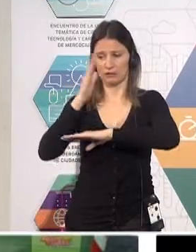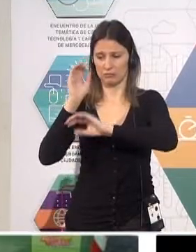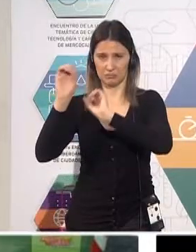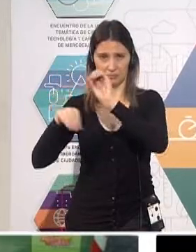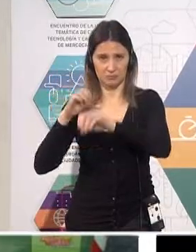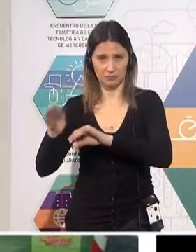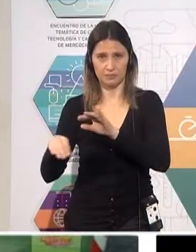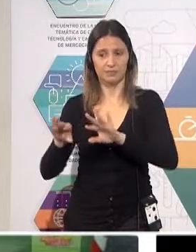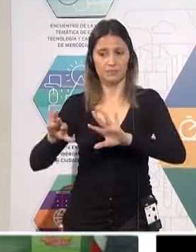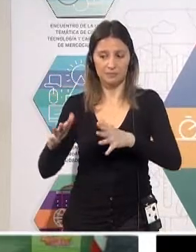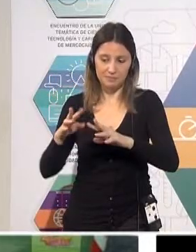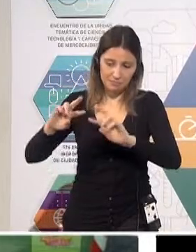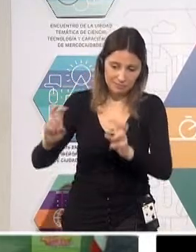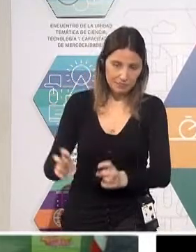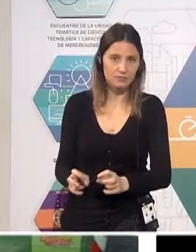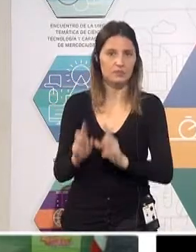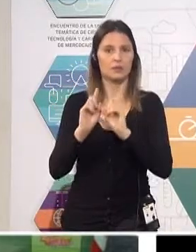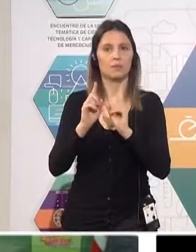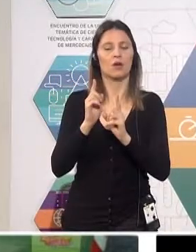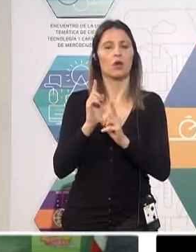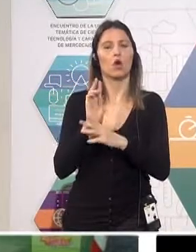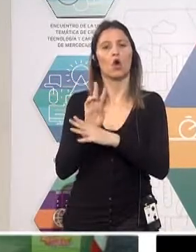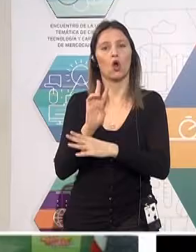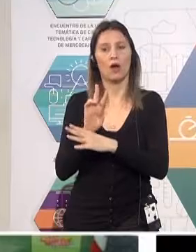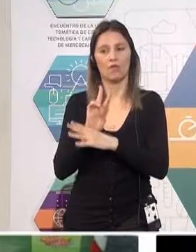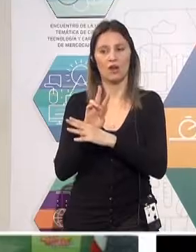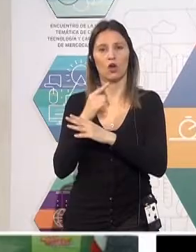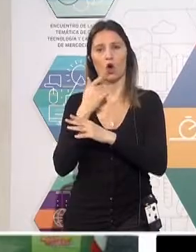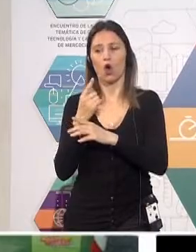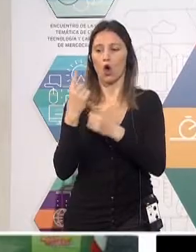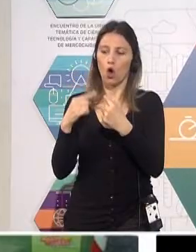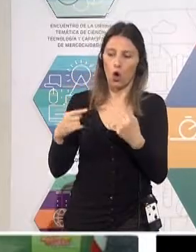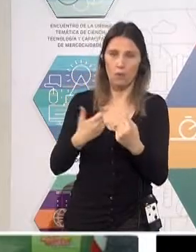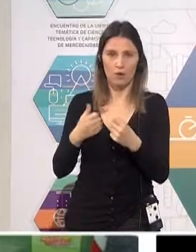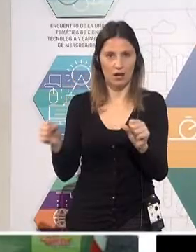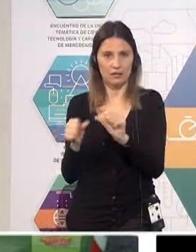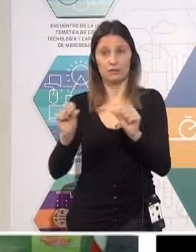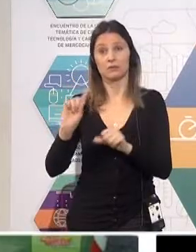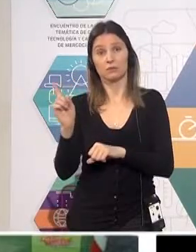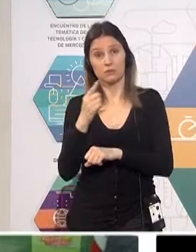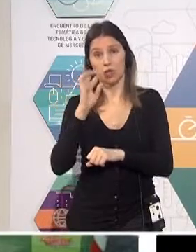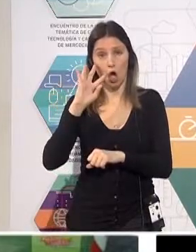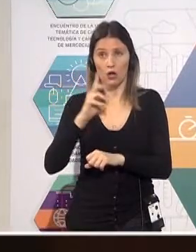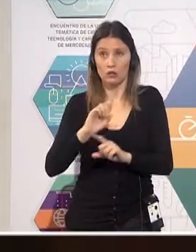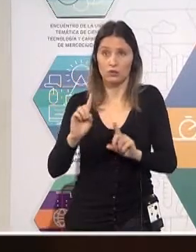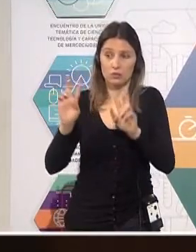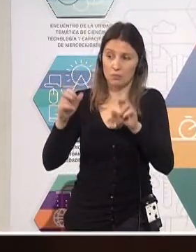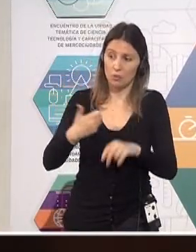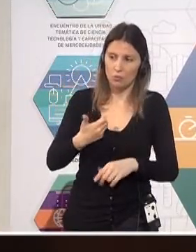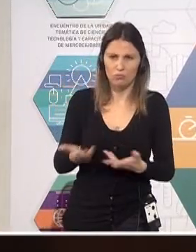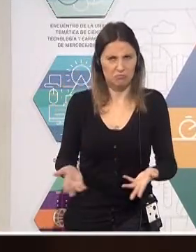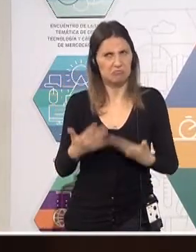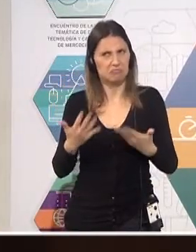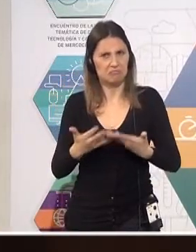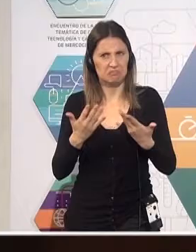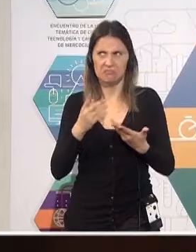bueno que colaborar con esa logística interna que quizá para lo que no conocen del tema es dicen bueno pucha que